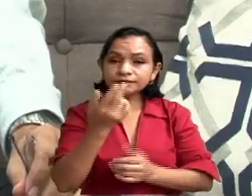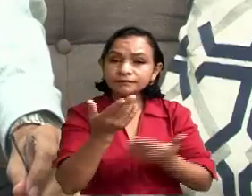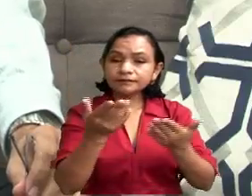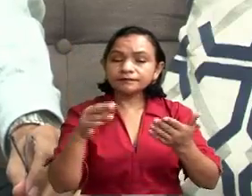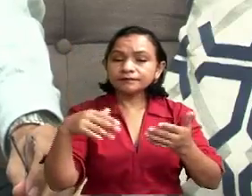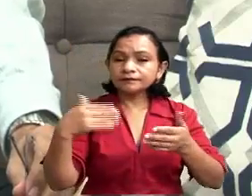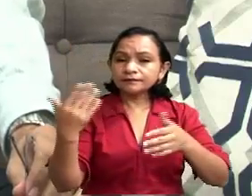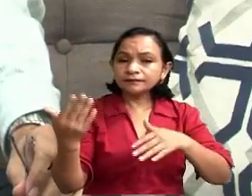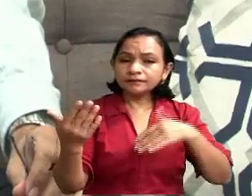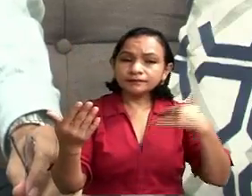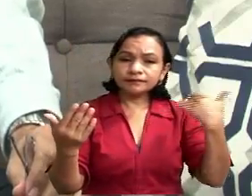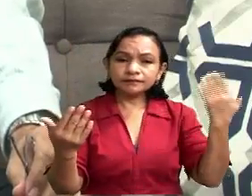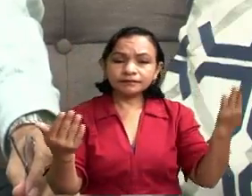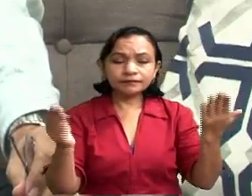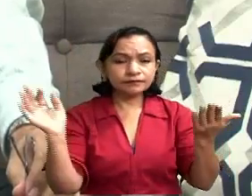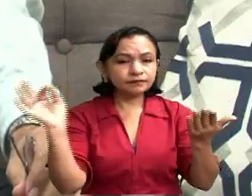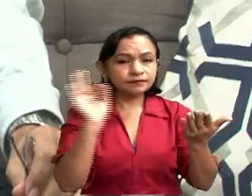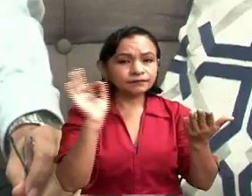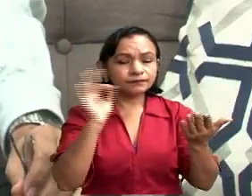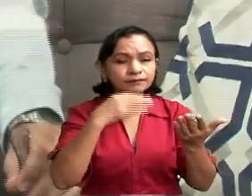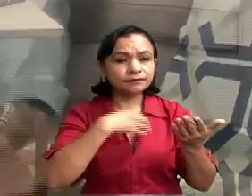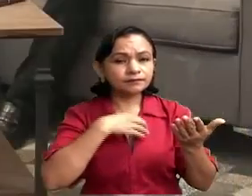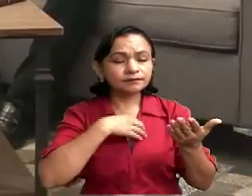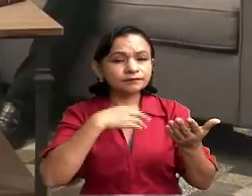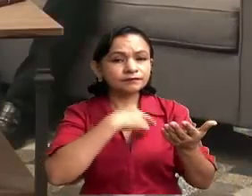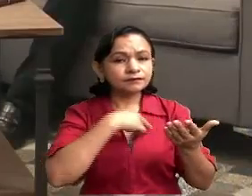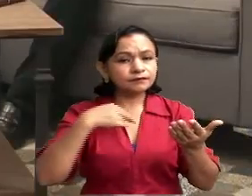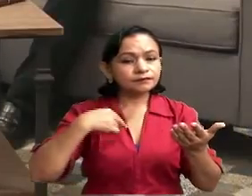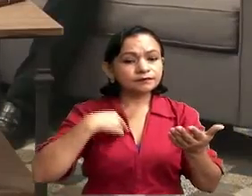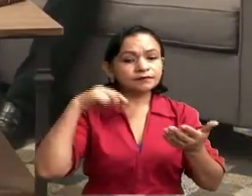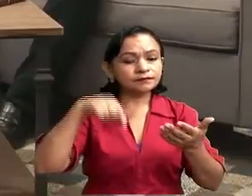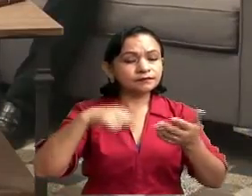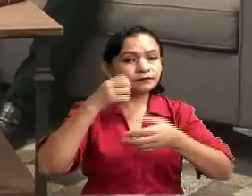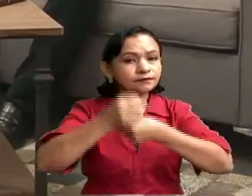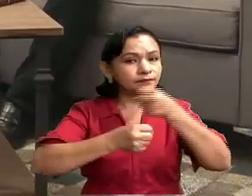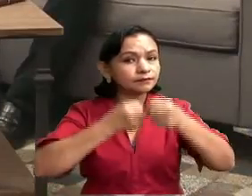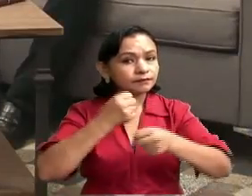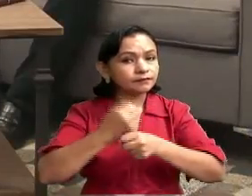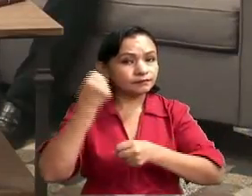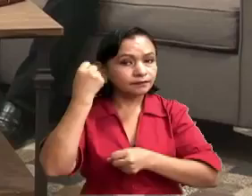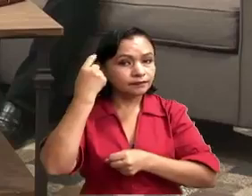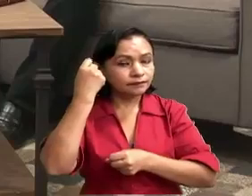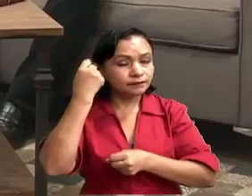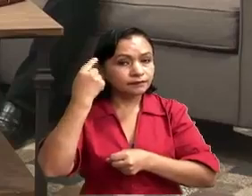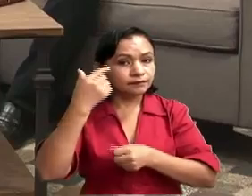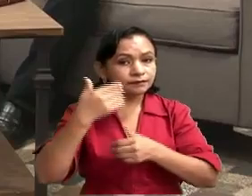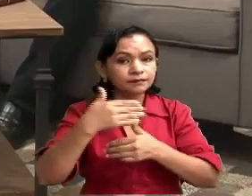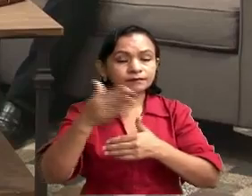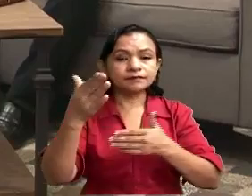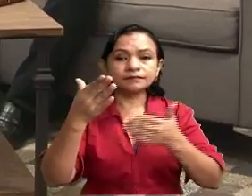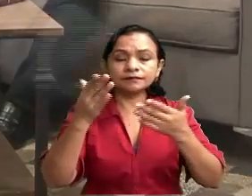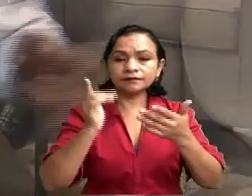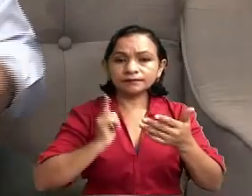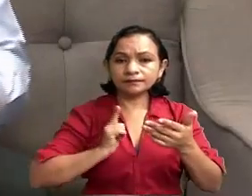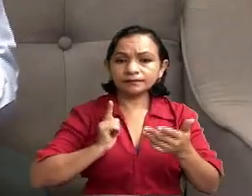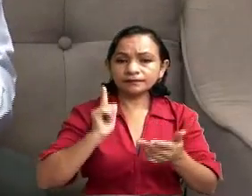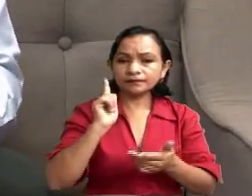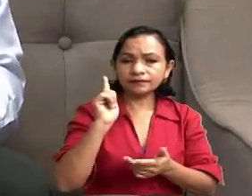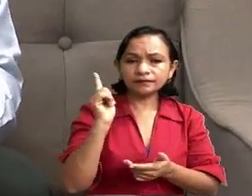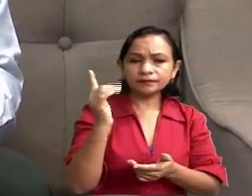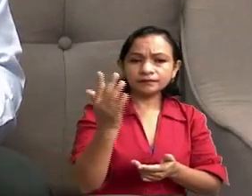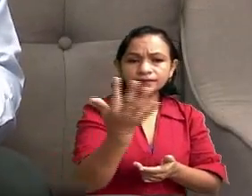cuáles son las últimas medidas que se han venido ejecutando en este año, pues, porque entendemos que en principio era contener toda